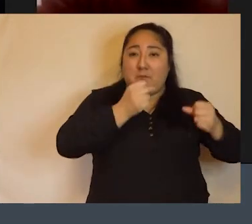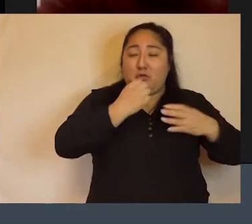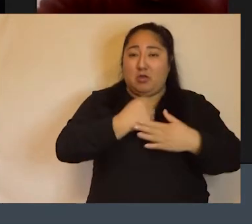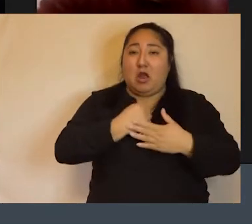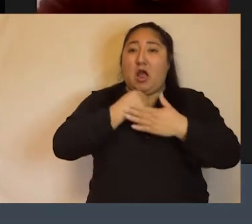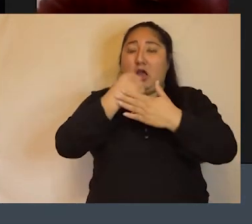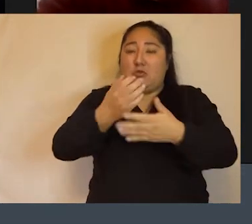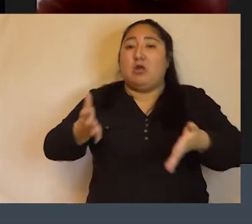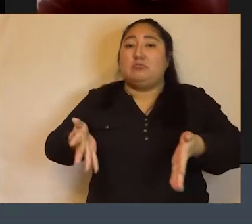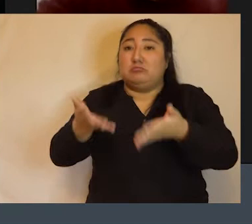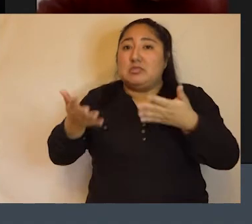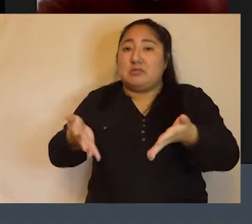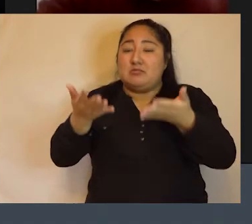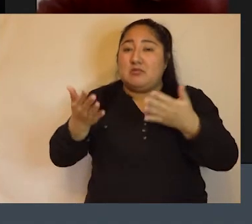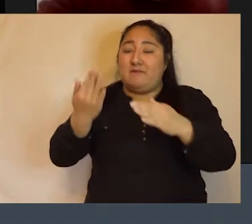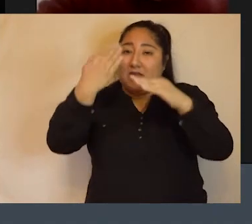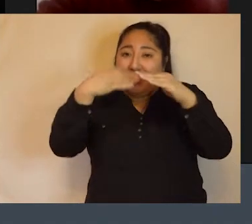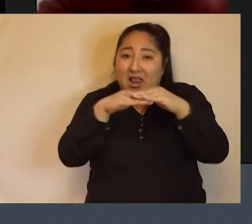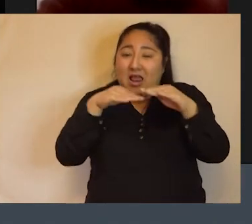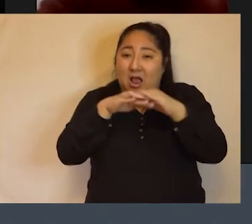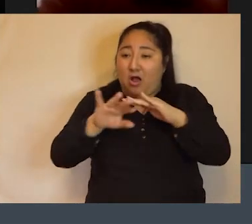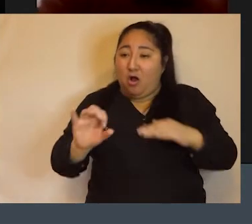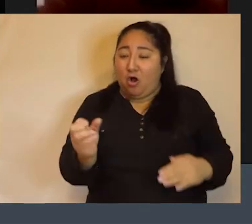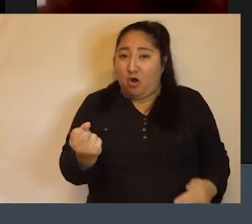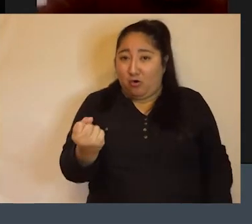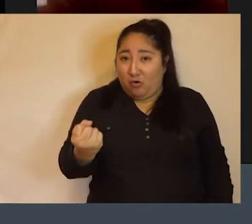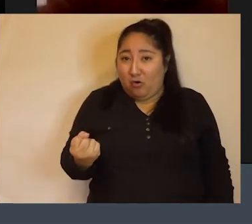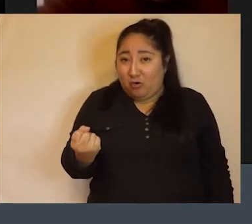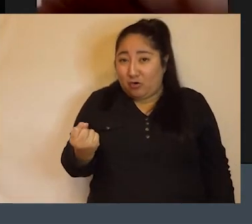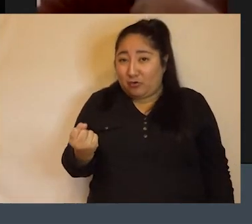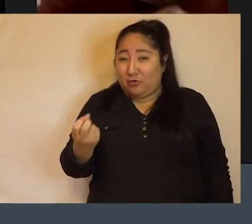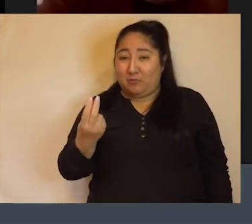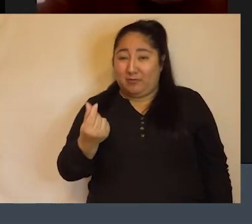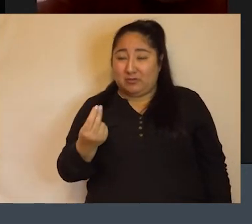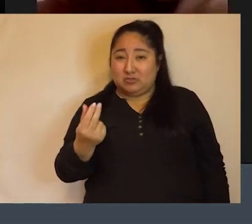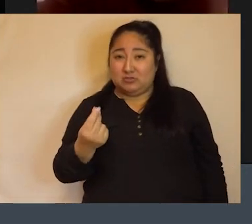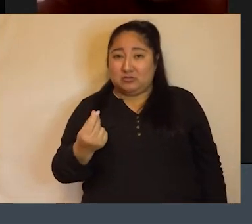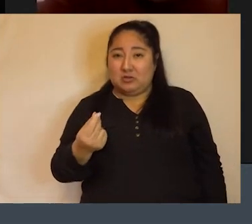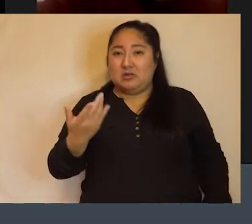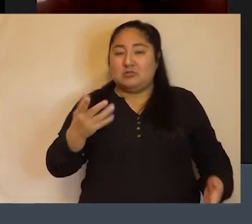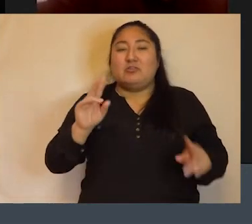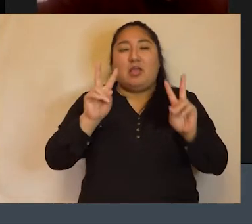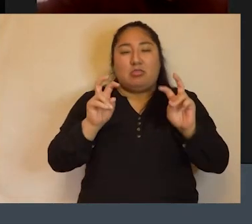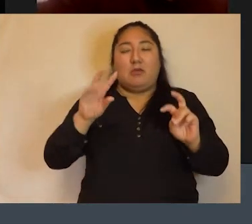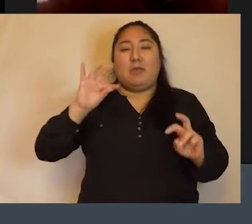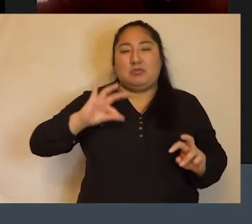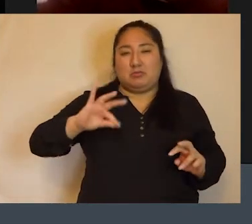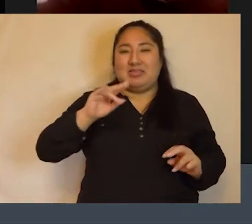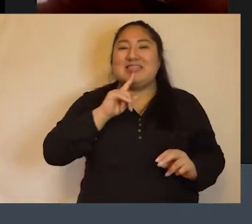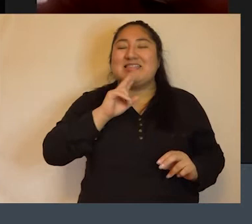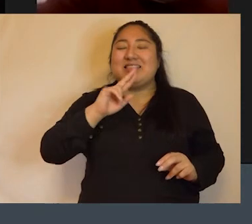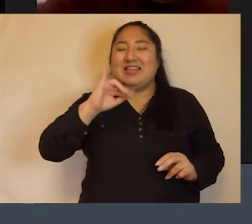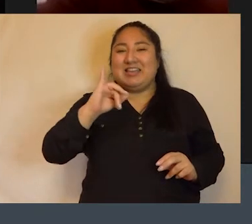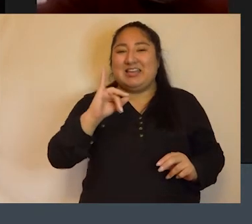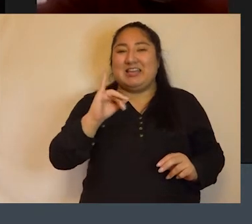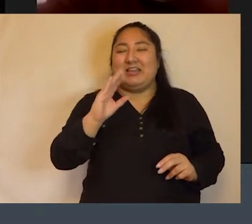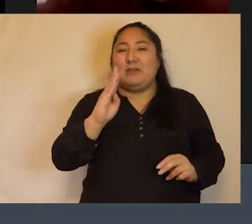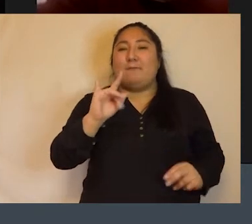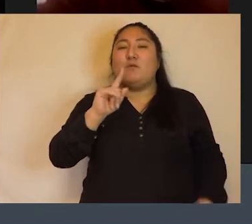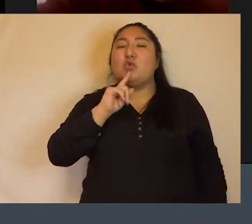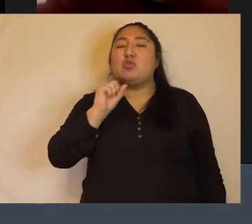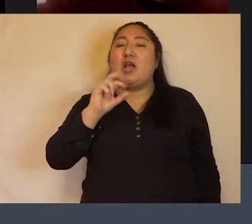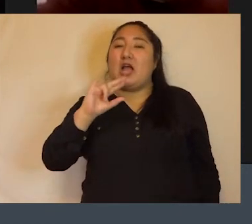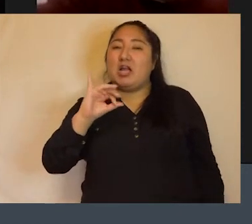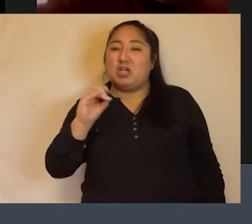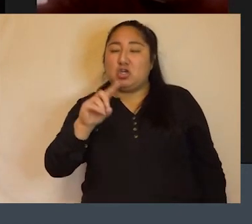poder incentivar el ahorro previsional, lo que hay son ahorros tributarios, son incentivos tributarios, ¿ya? Pero